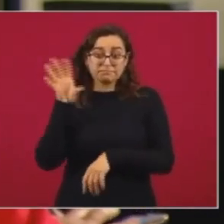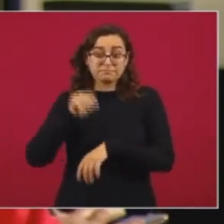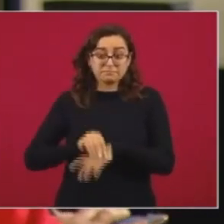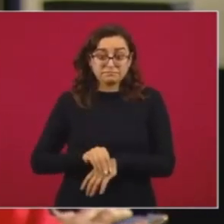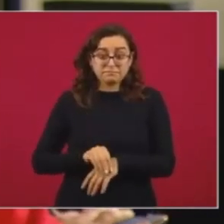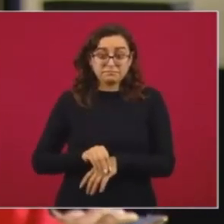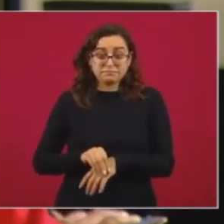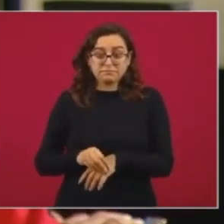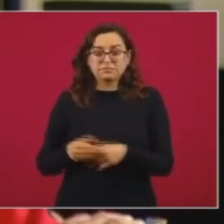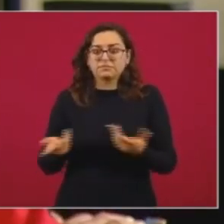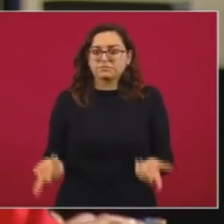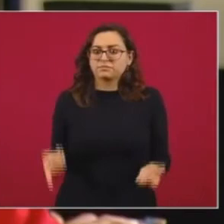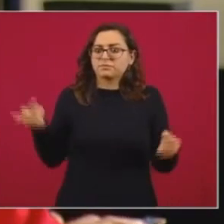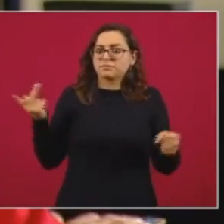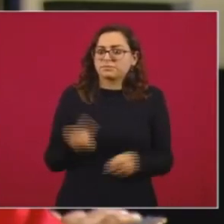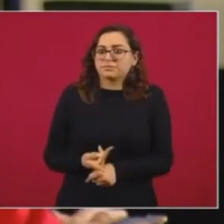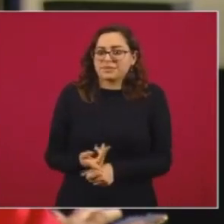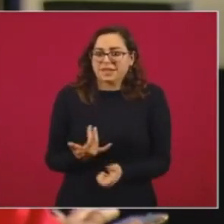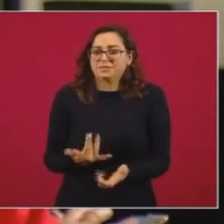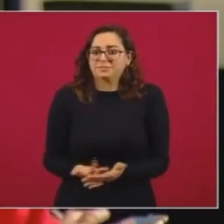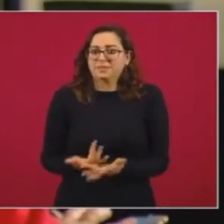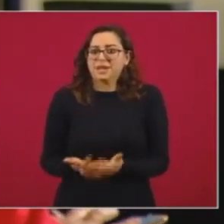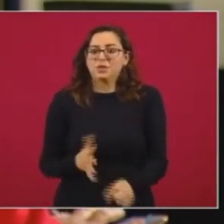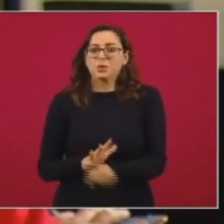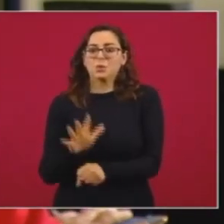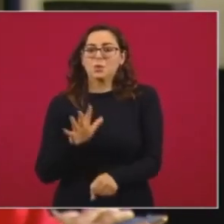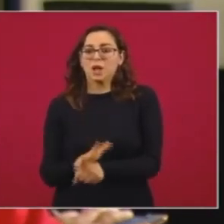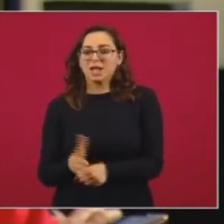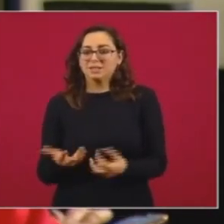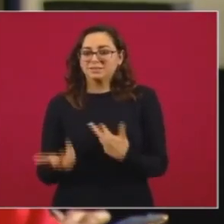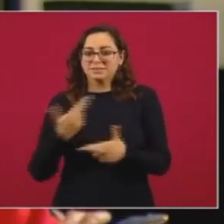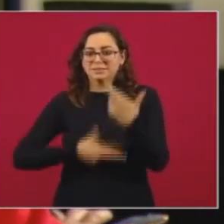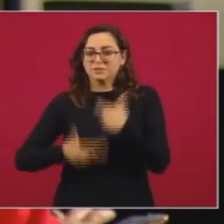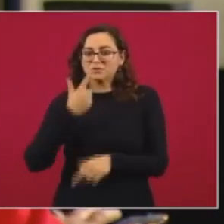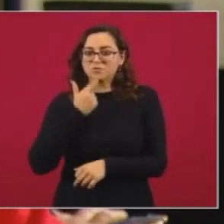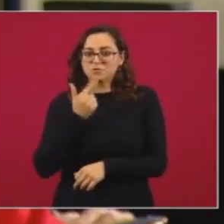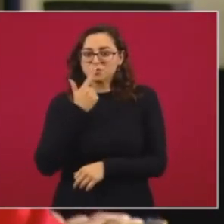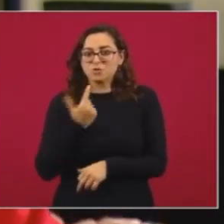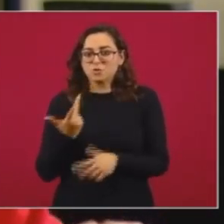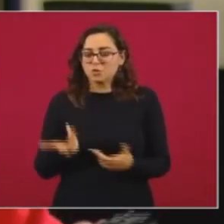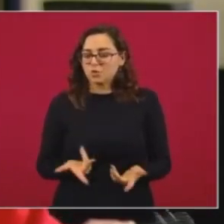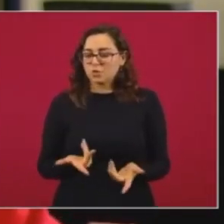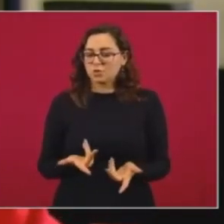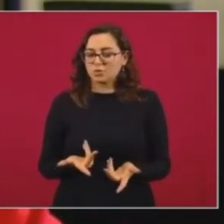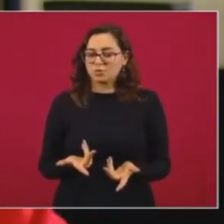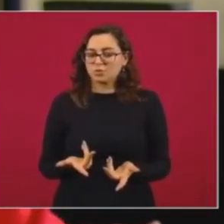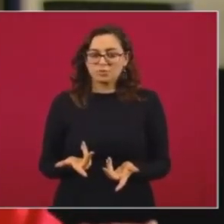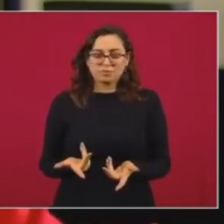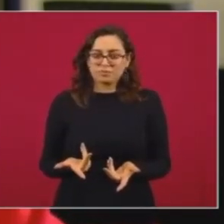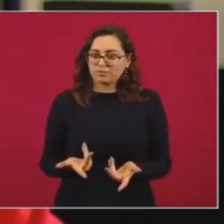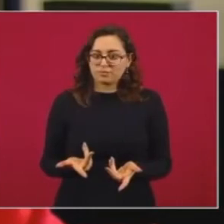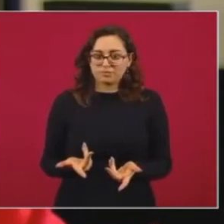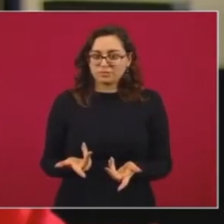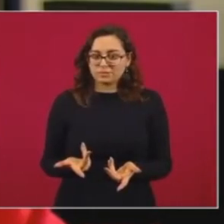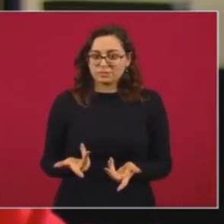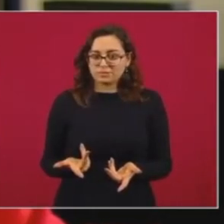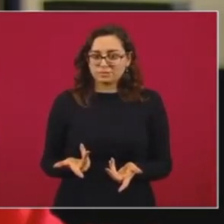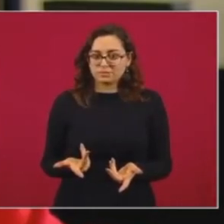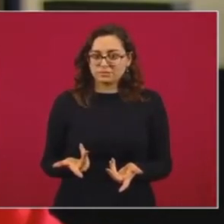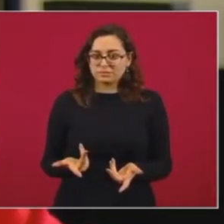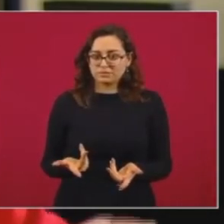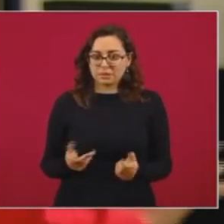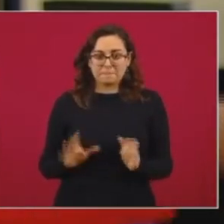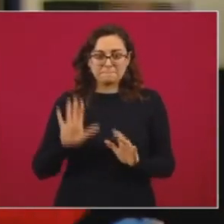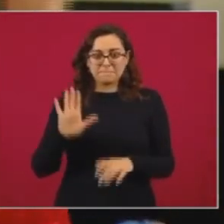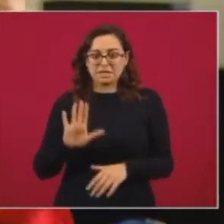de ser así, ¿qué señal se espera para que la Ciudad de México entre en rojo? Porque sabemos que parece que nos dijeron salgan y